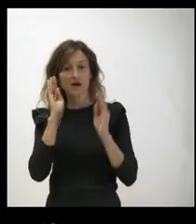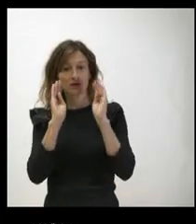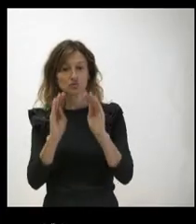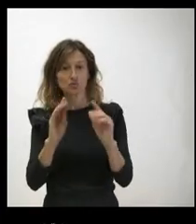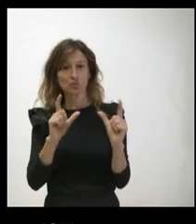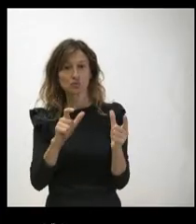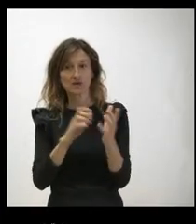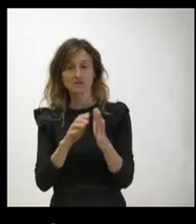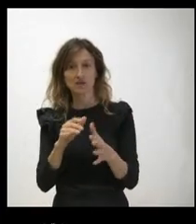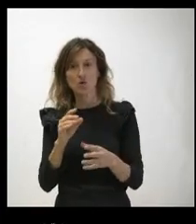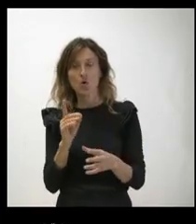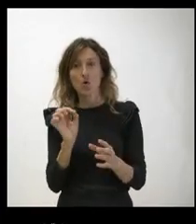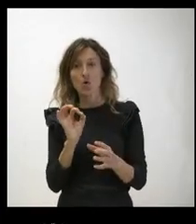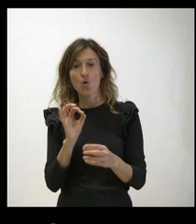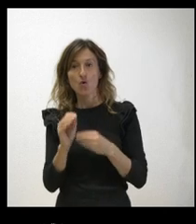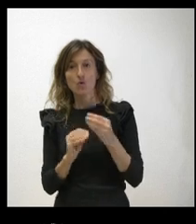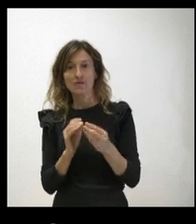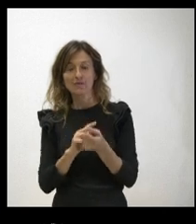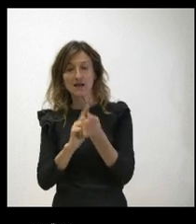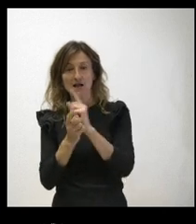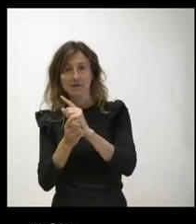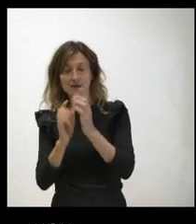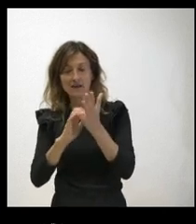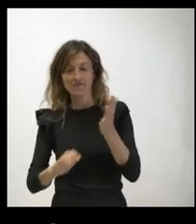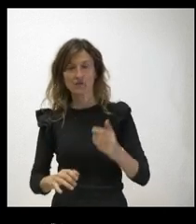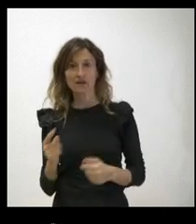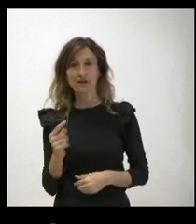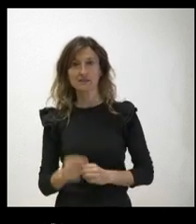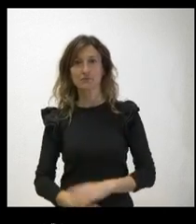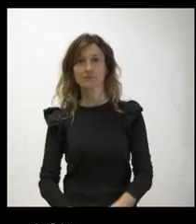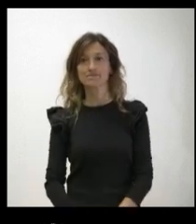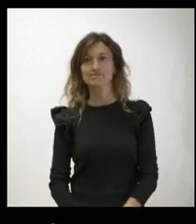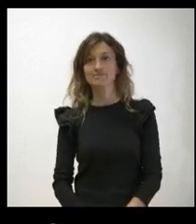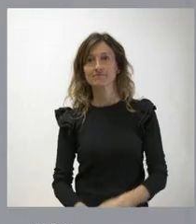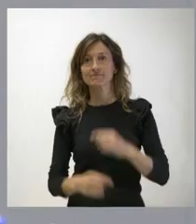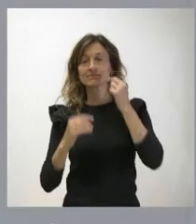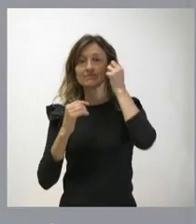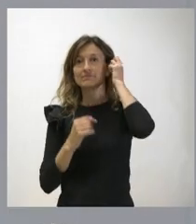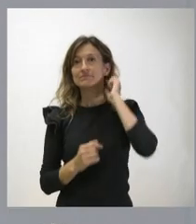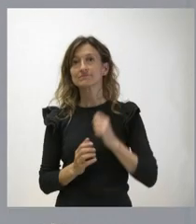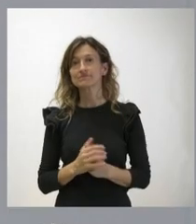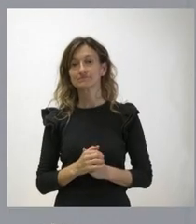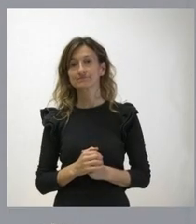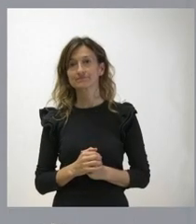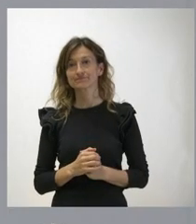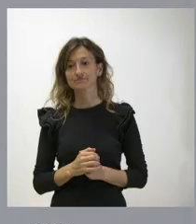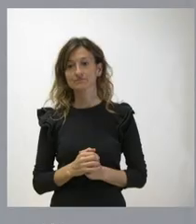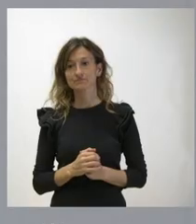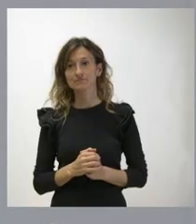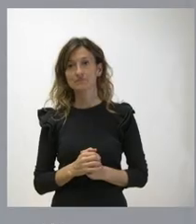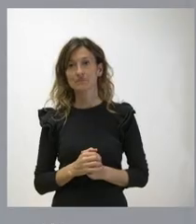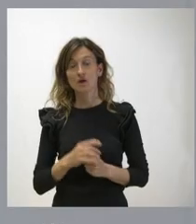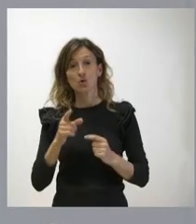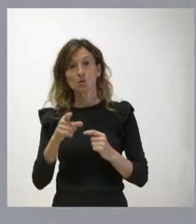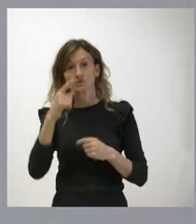junta y que no está tomando para para revertir esta estos informes negativos gracias Pues por un lado hemos elevado como ustedes saben al